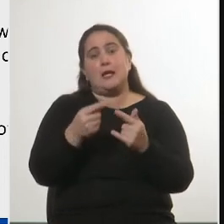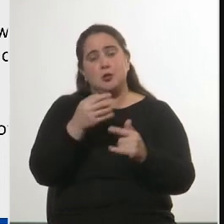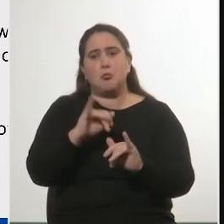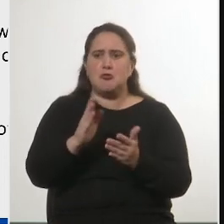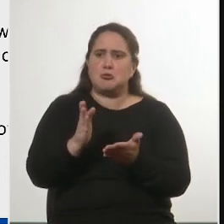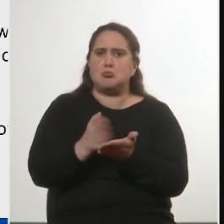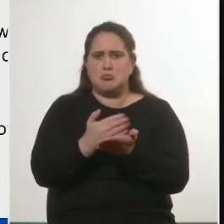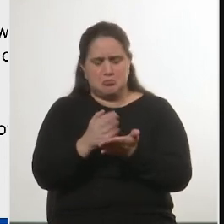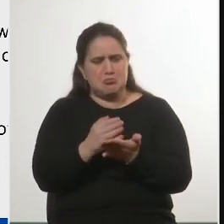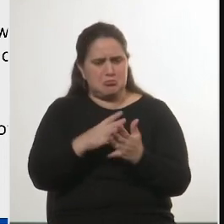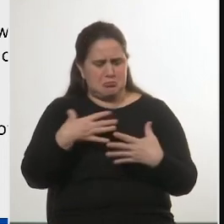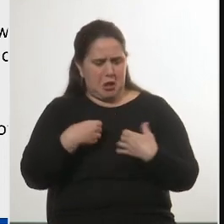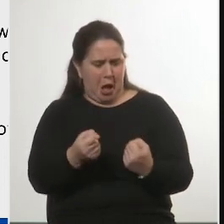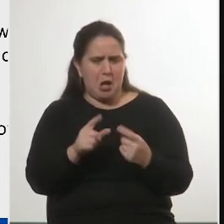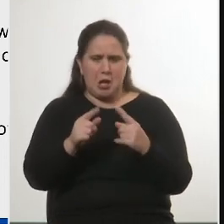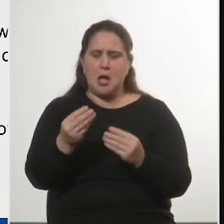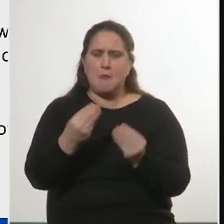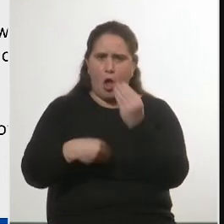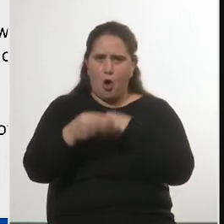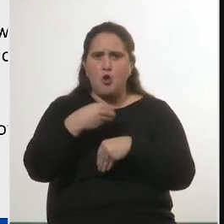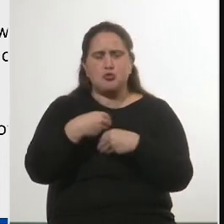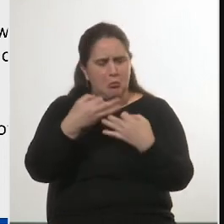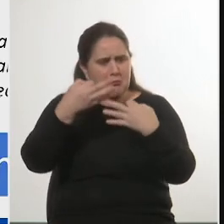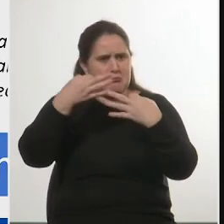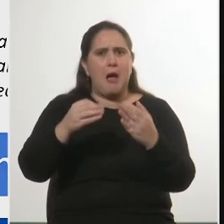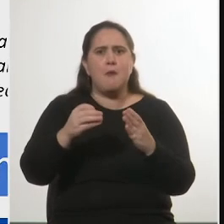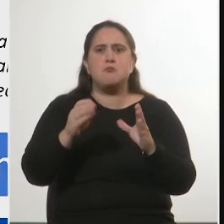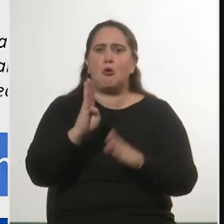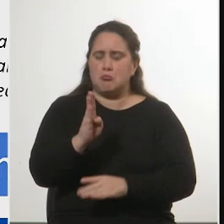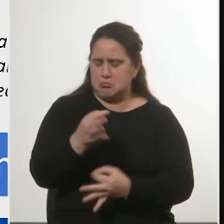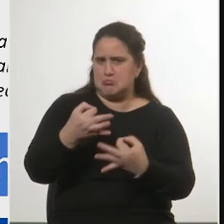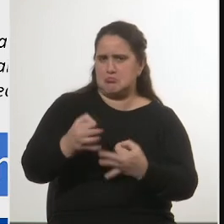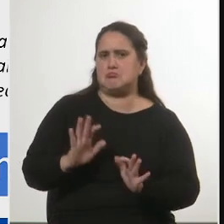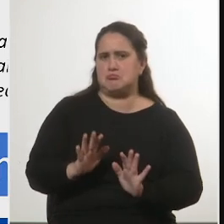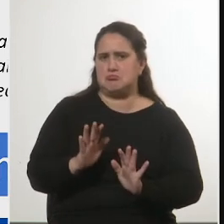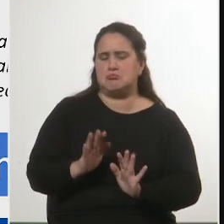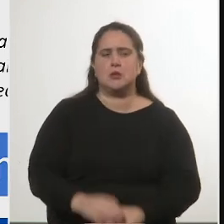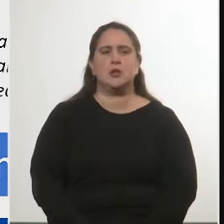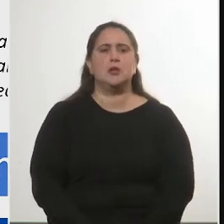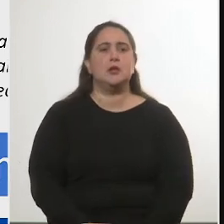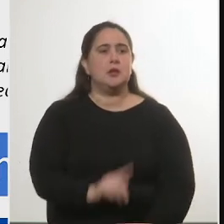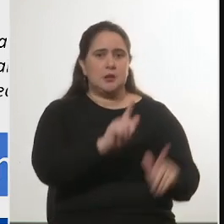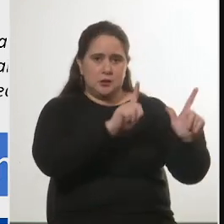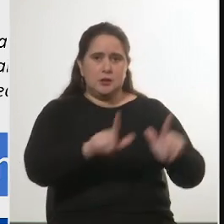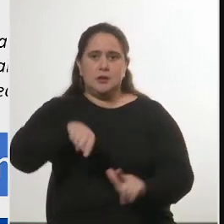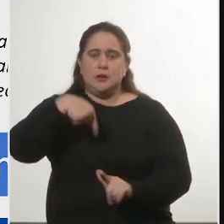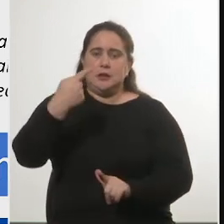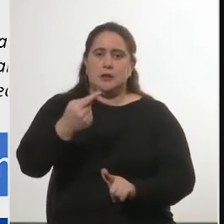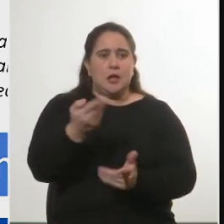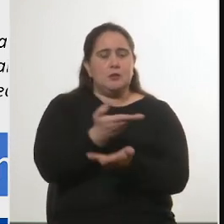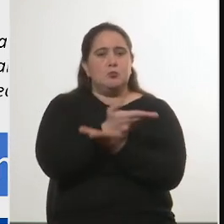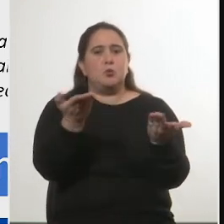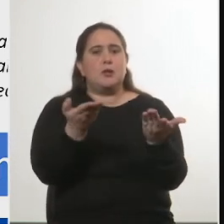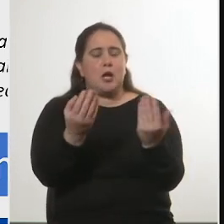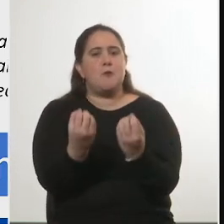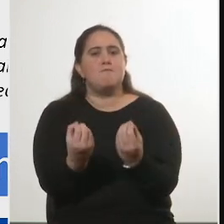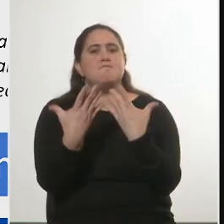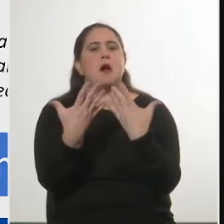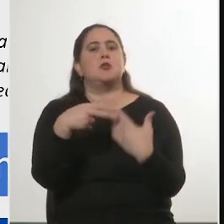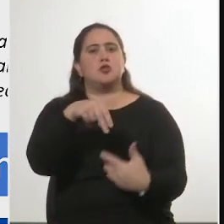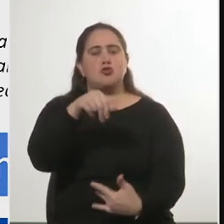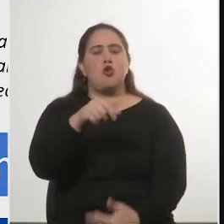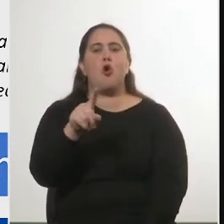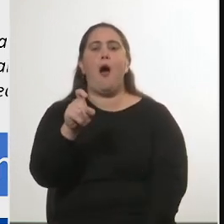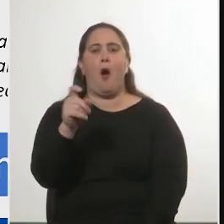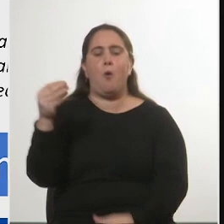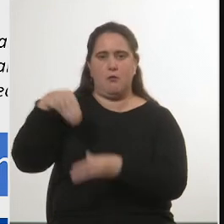dietas sanas y alto consumo de potasio. En la próxima diapositiva se evidencia el impacto de sodio en